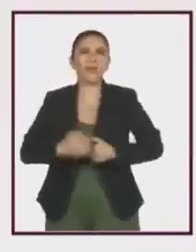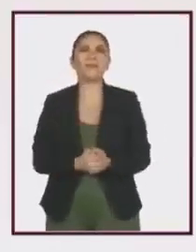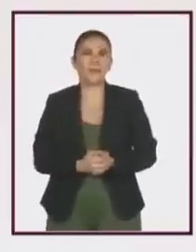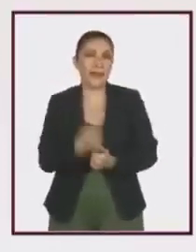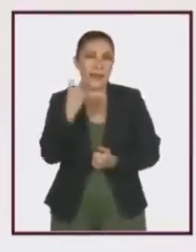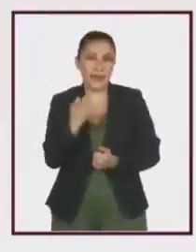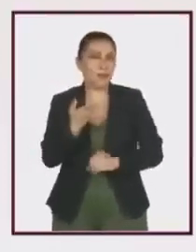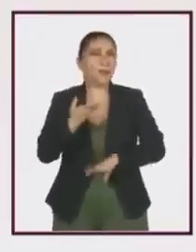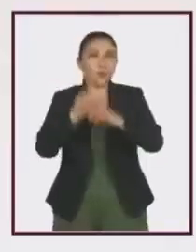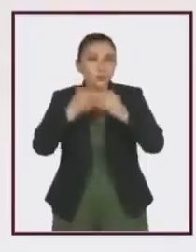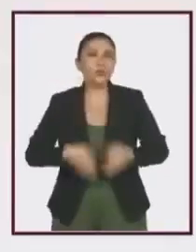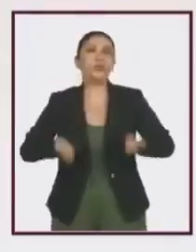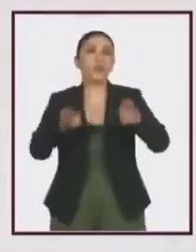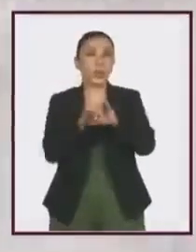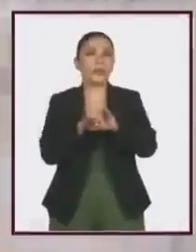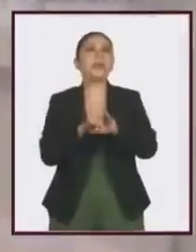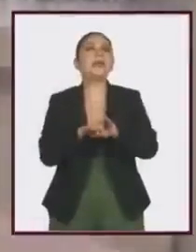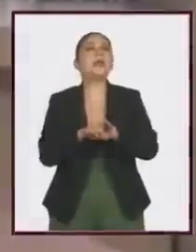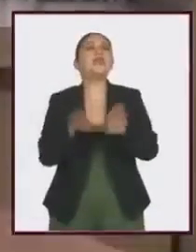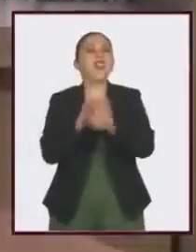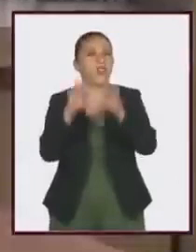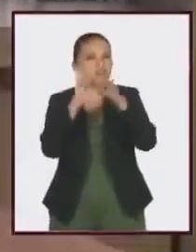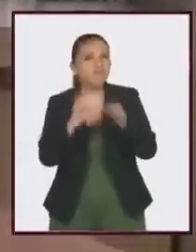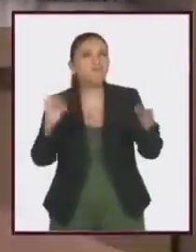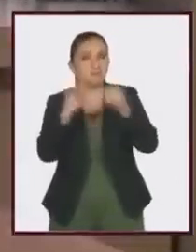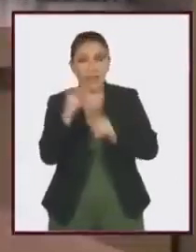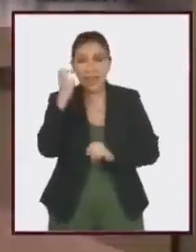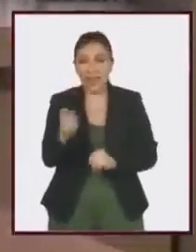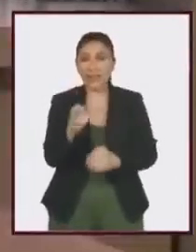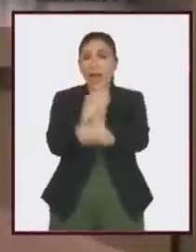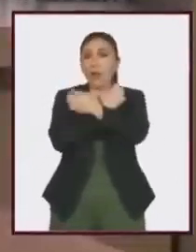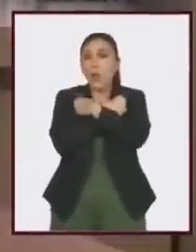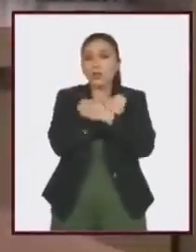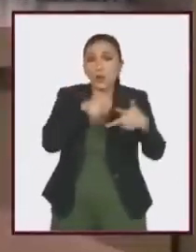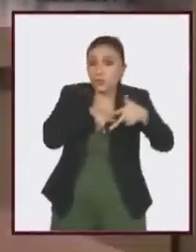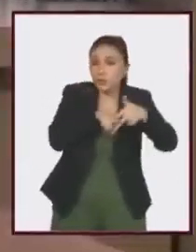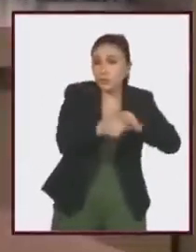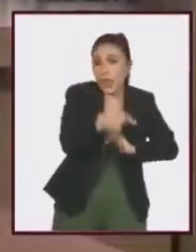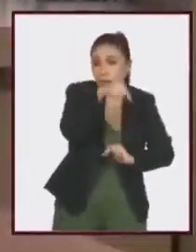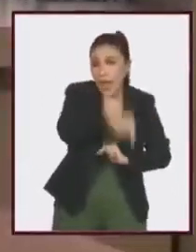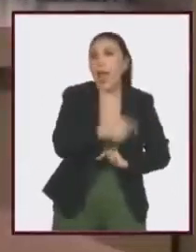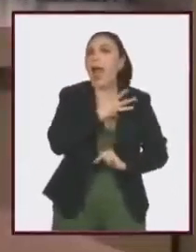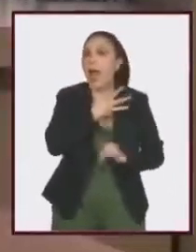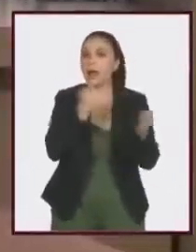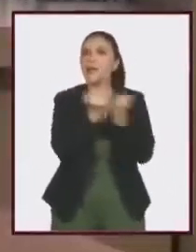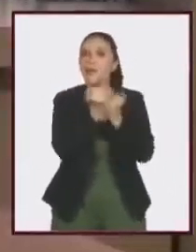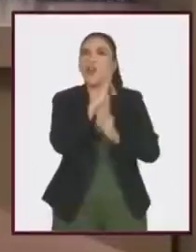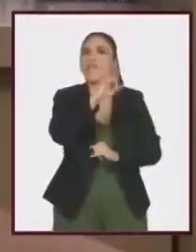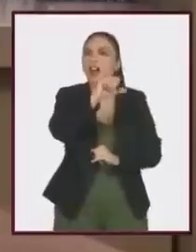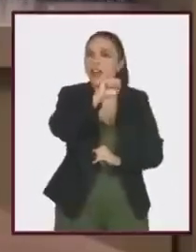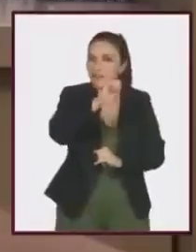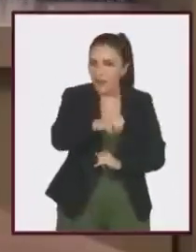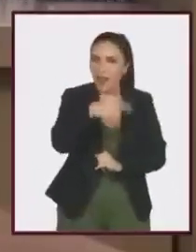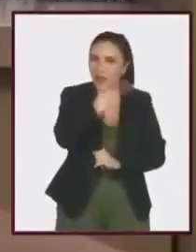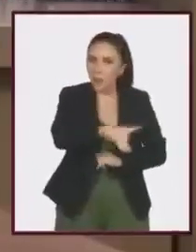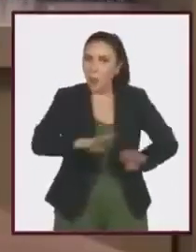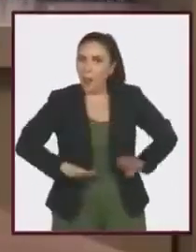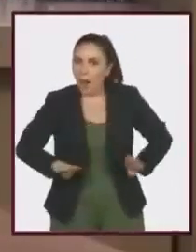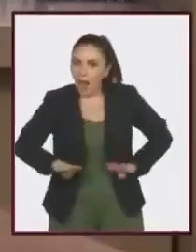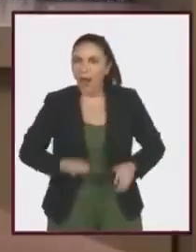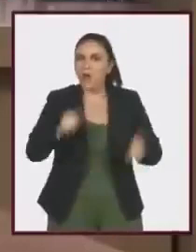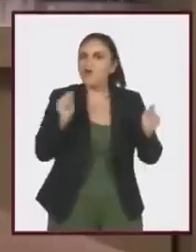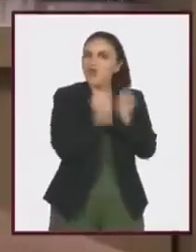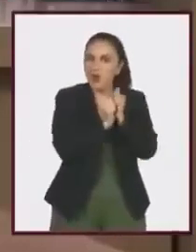muy importante señalar que la educación inicial tiene también su fase, tiene también sus